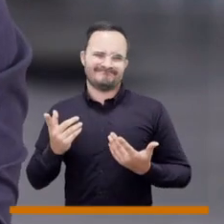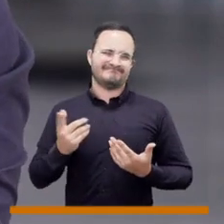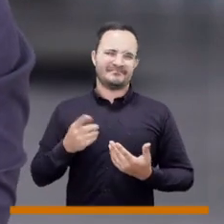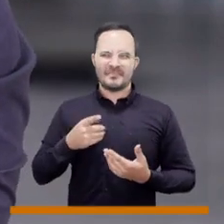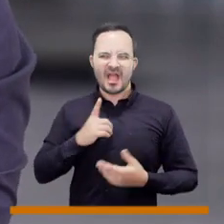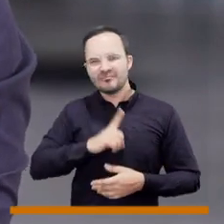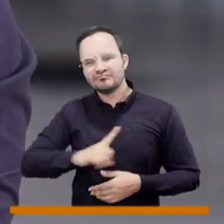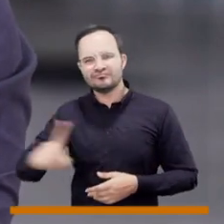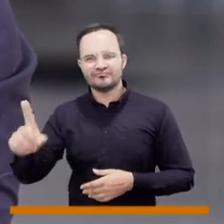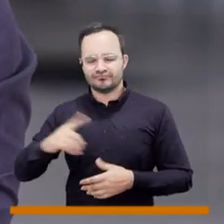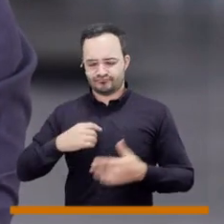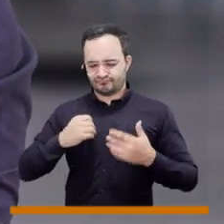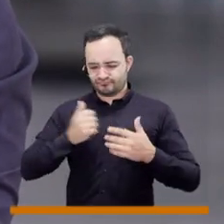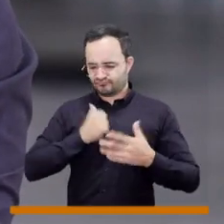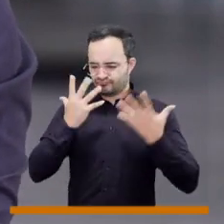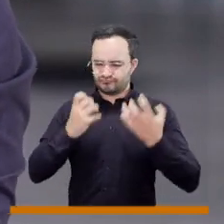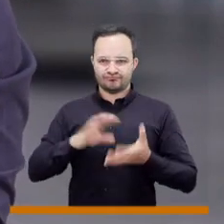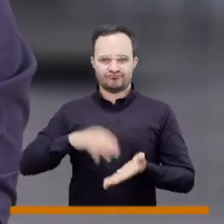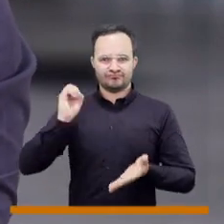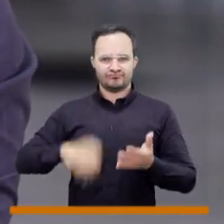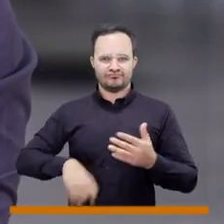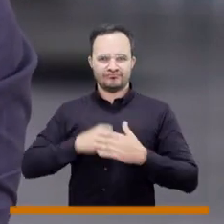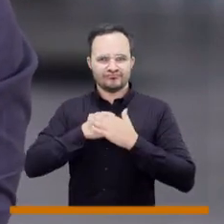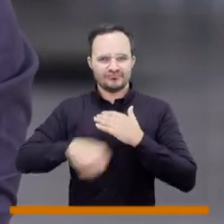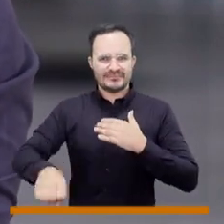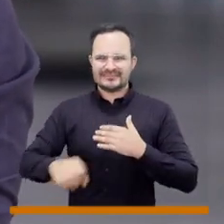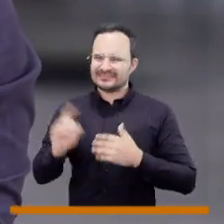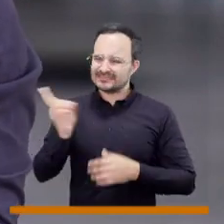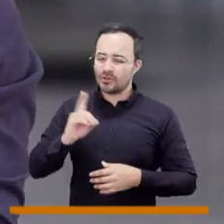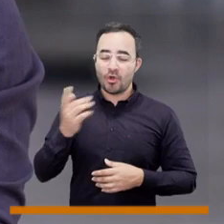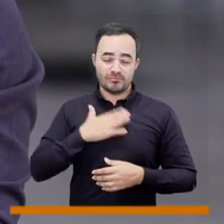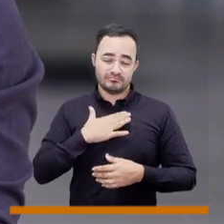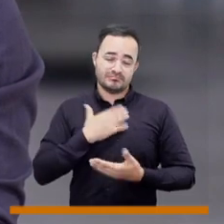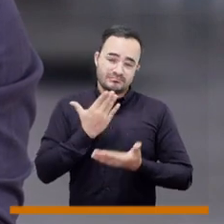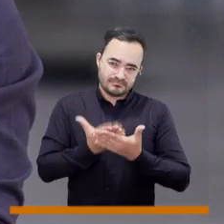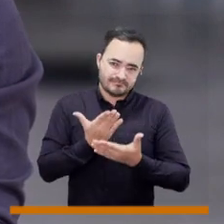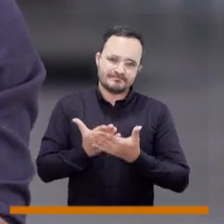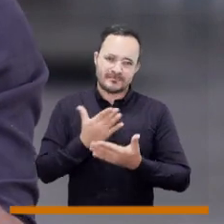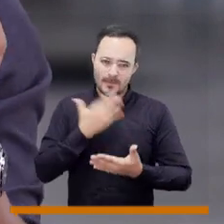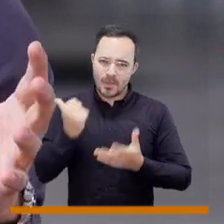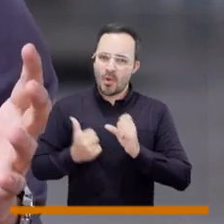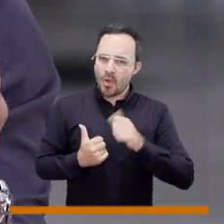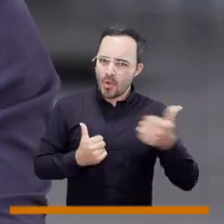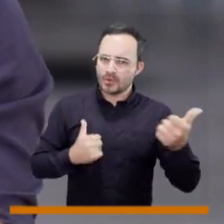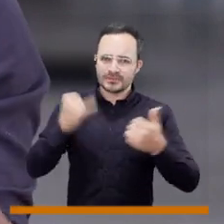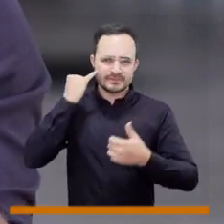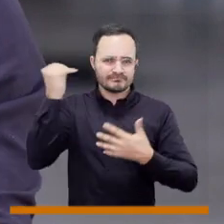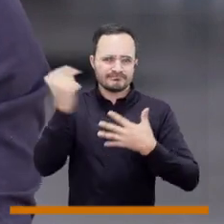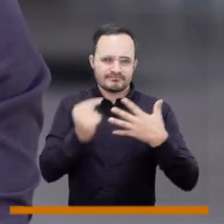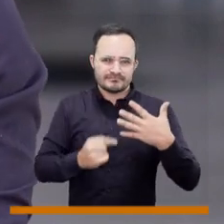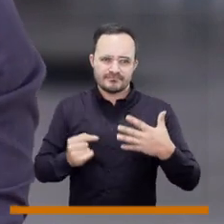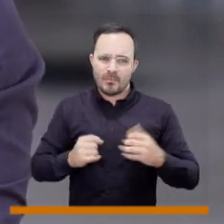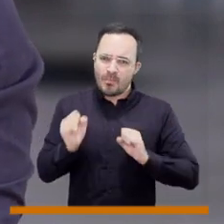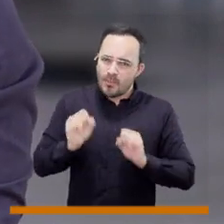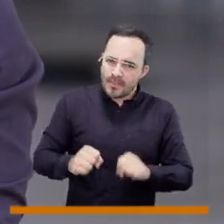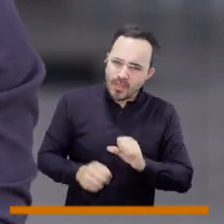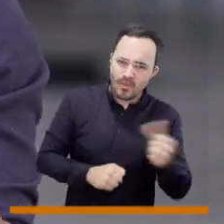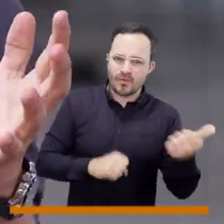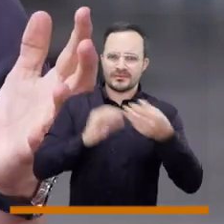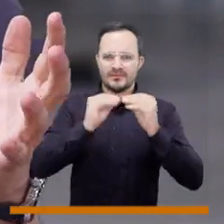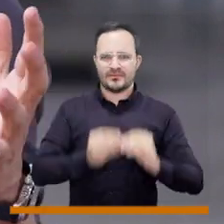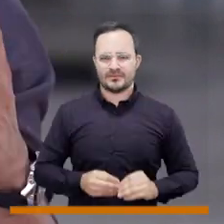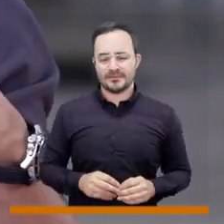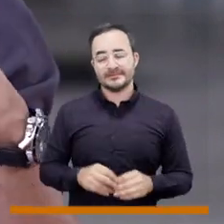su hijo en estos lugares donde se abortan. Nosotros creemos que hay otras posibilidades, hay otros caminos, y por